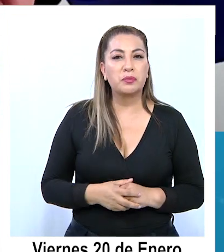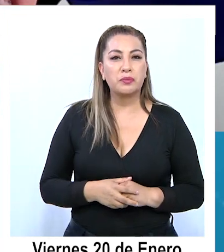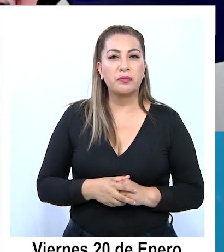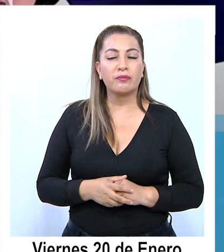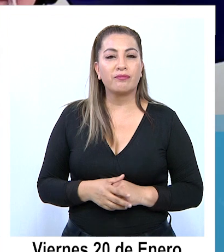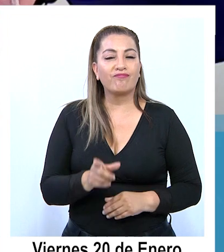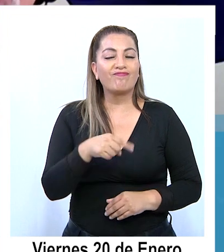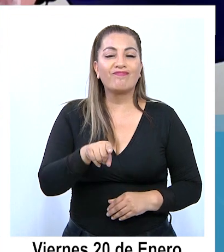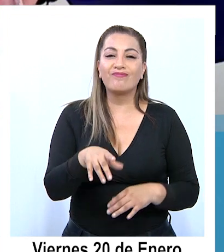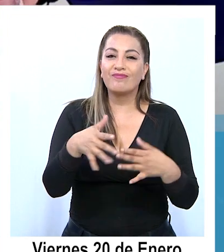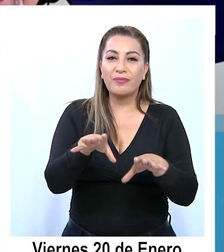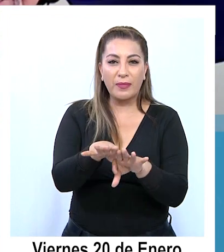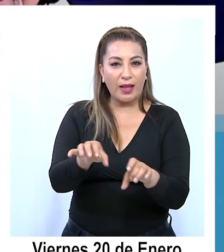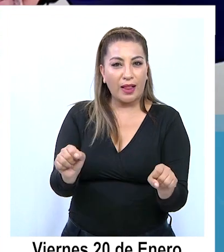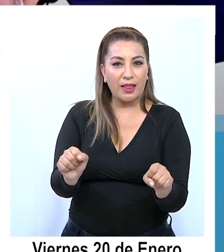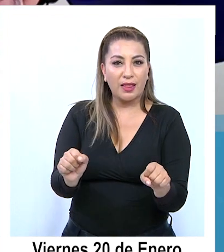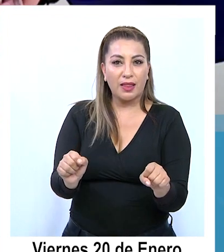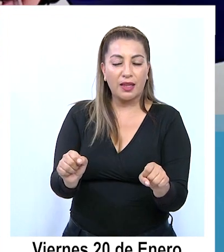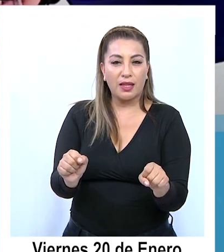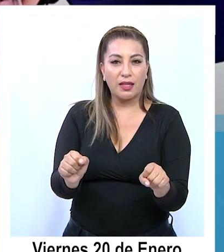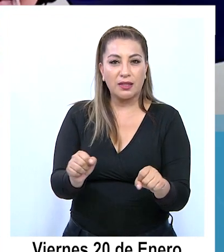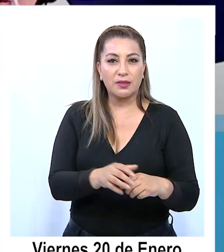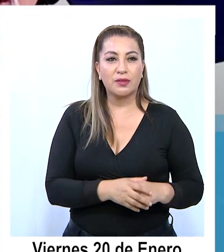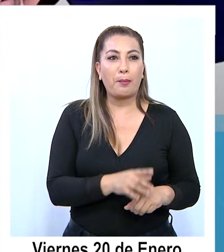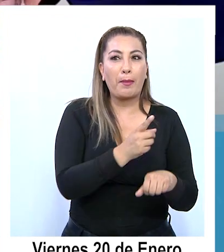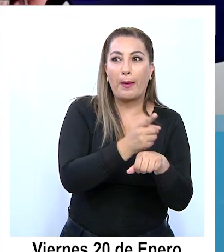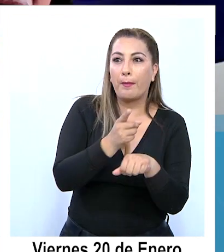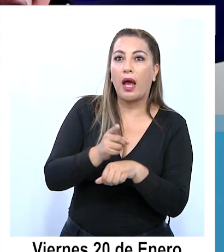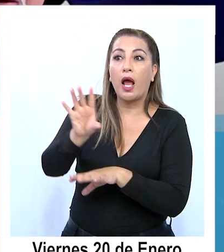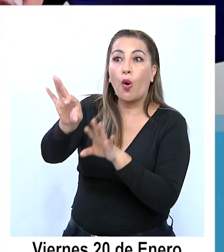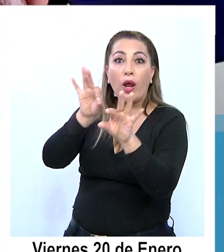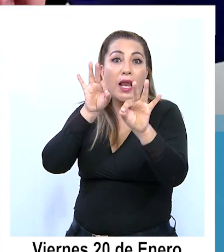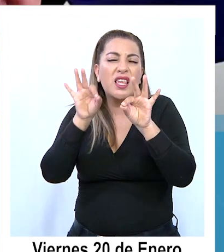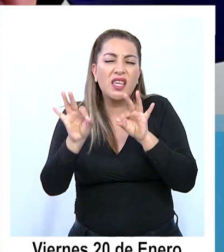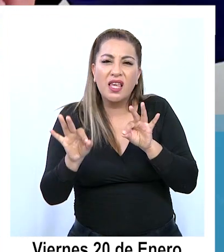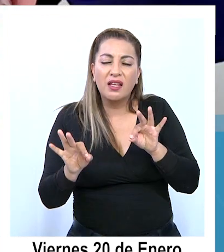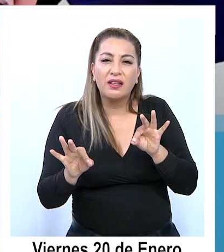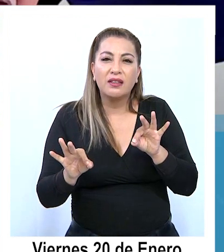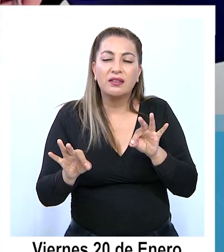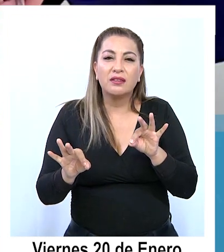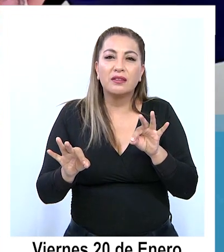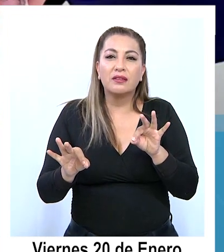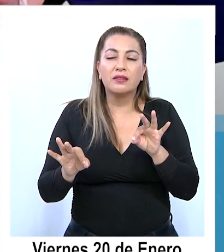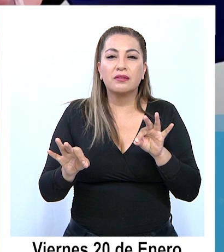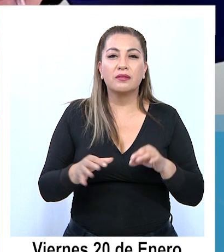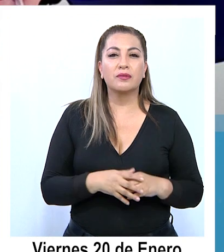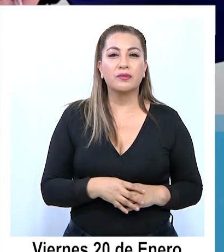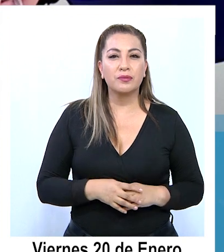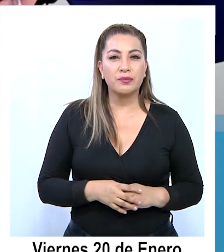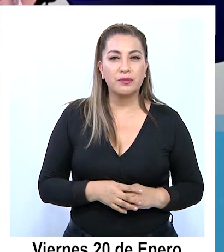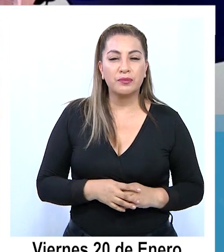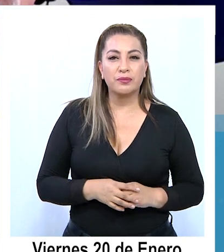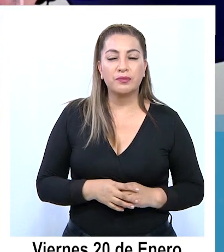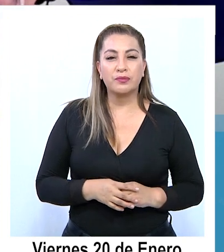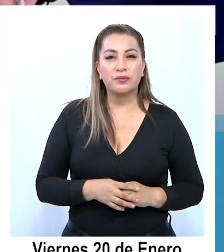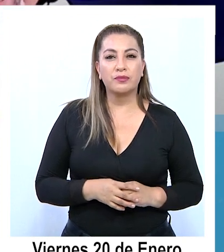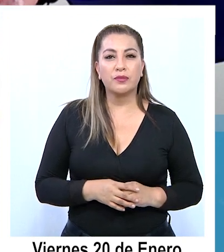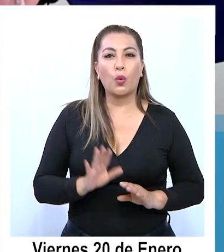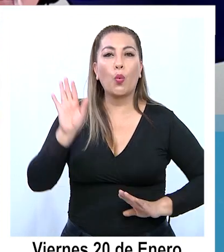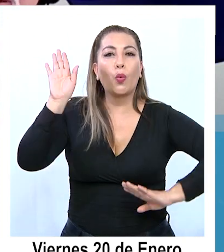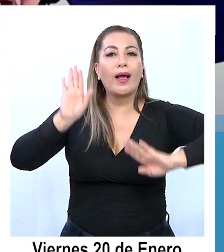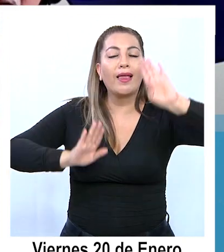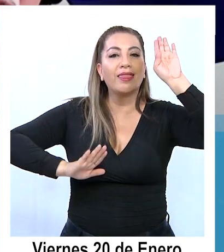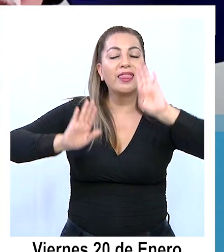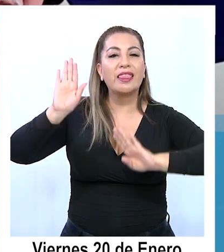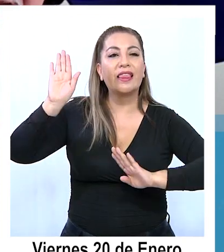que ponerse de acuerdo para designar, ¿cierto? O elegir, no sé cómo va a ser, digamos, internamente, en el caso de ustedes, un candidato,